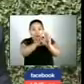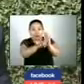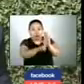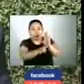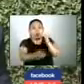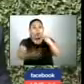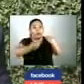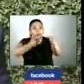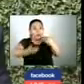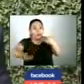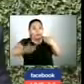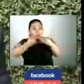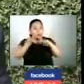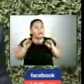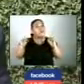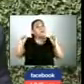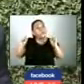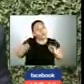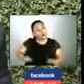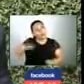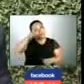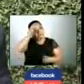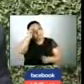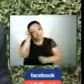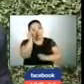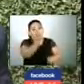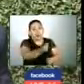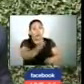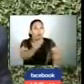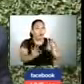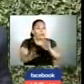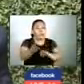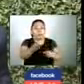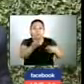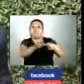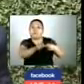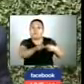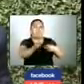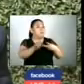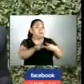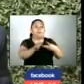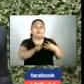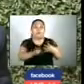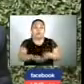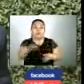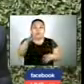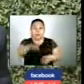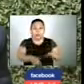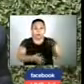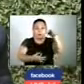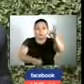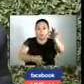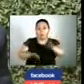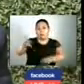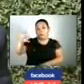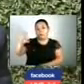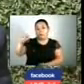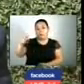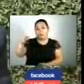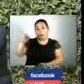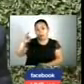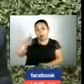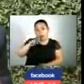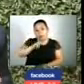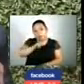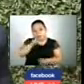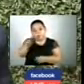resoluciones que son apelables y cuáles no. Y esta resolución a la que la Fiscalía presentó